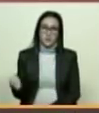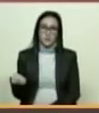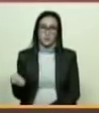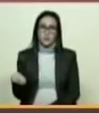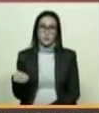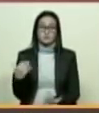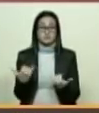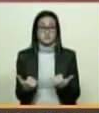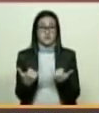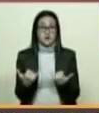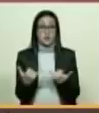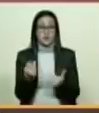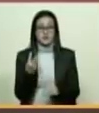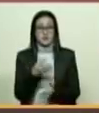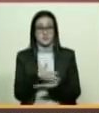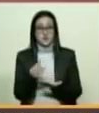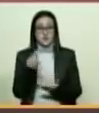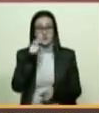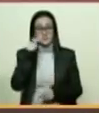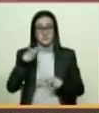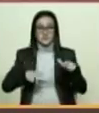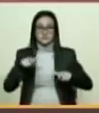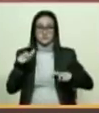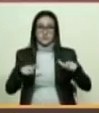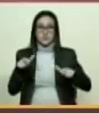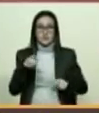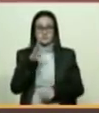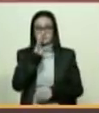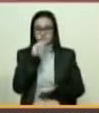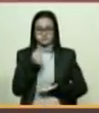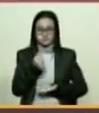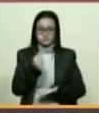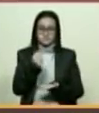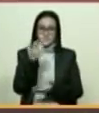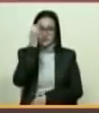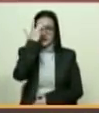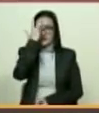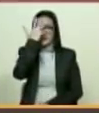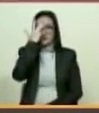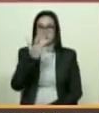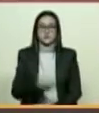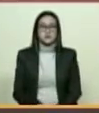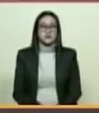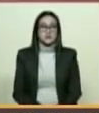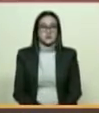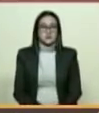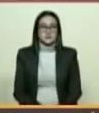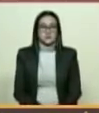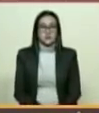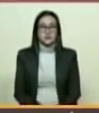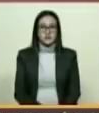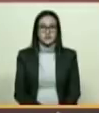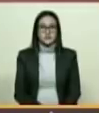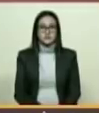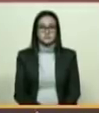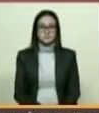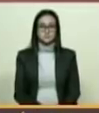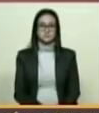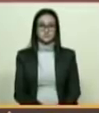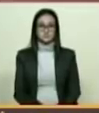en este momento 3 millones de beneficiarios del bono de Carnaval. Y algo de suma